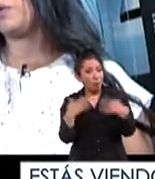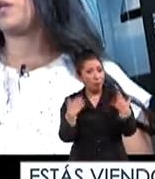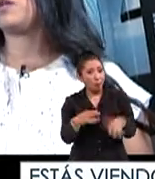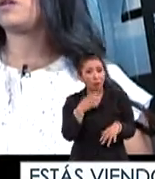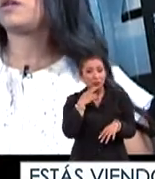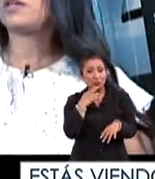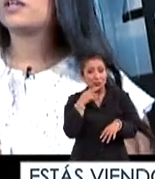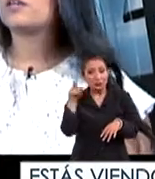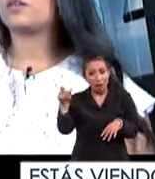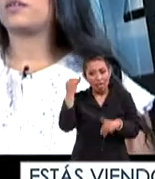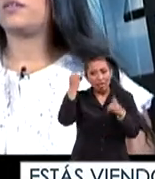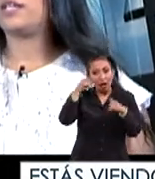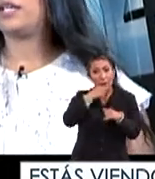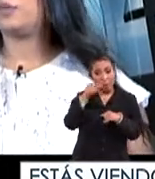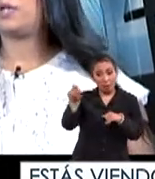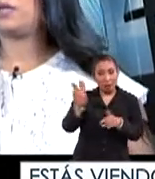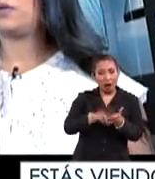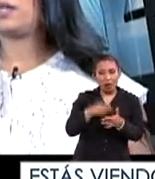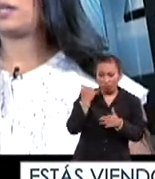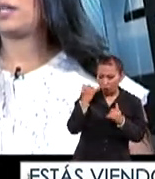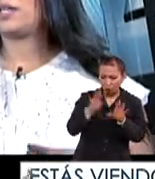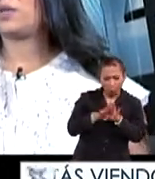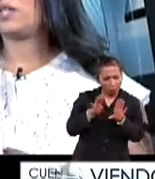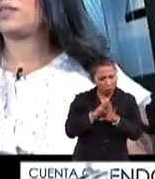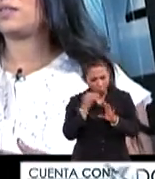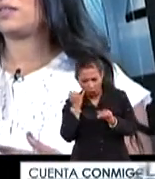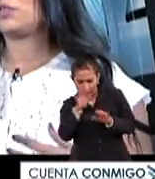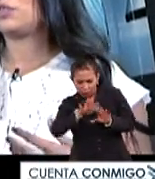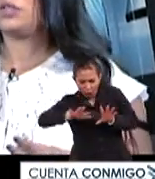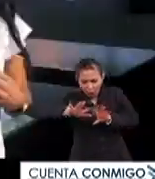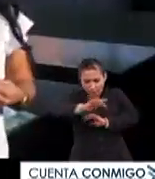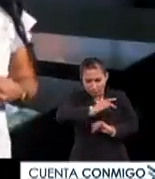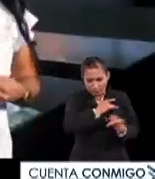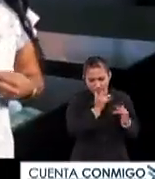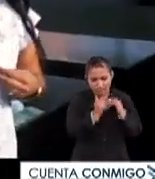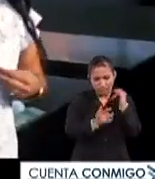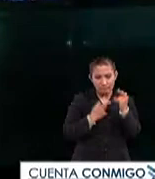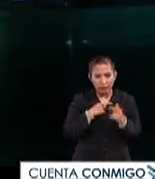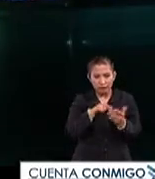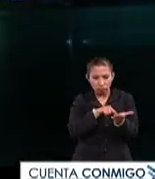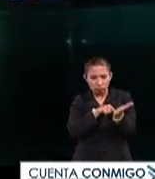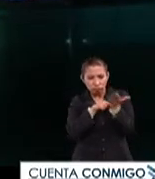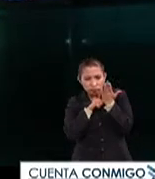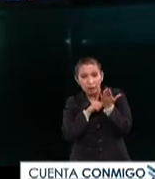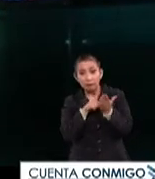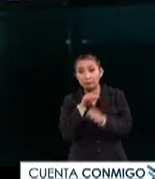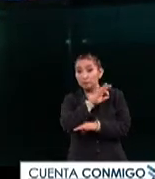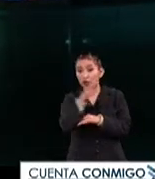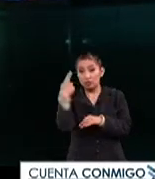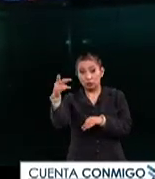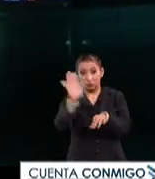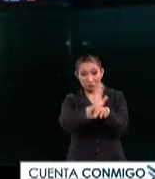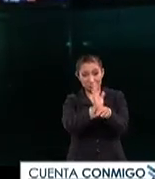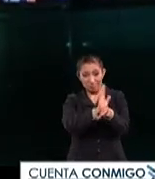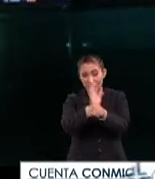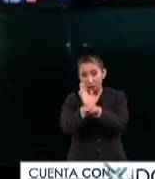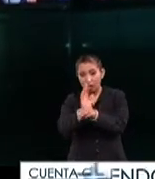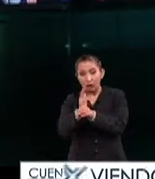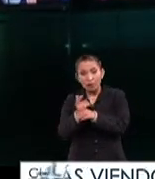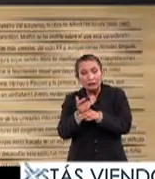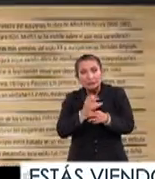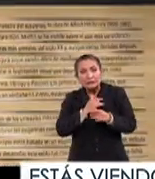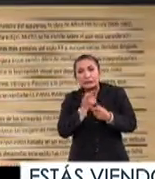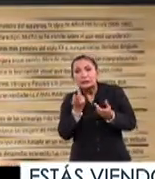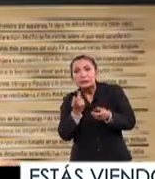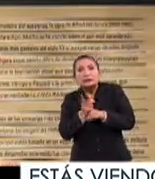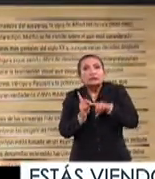Más bien, y del ingenio que se valía para lograr crear una sensación. Y en todas sus películas, sobre todo el suspenso está